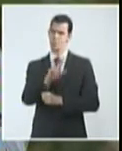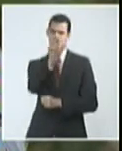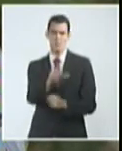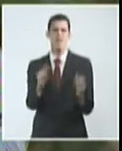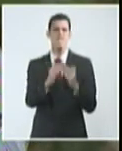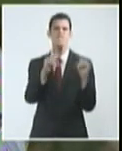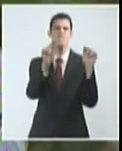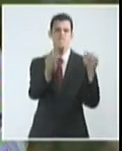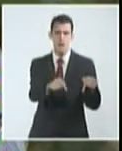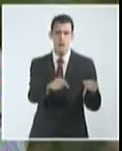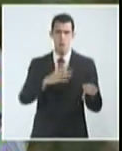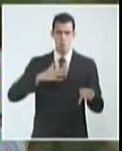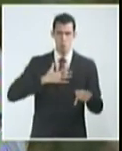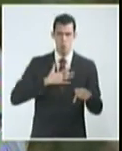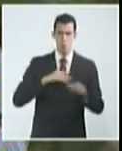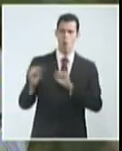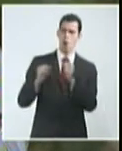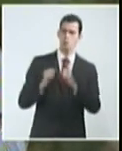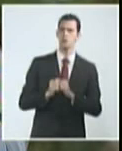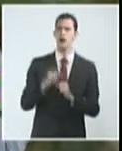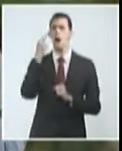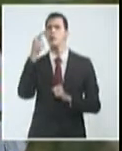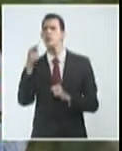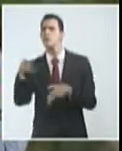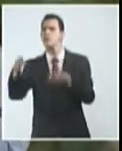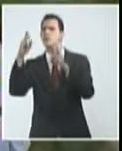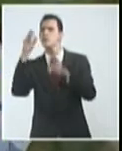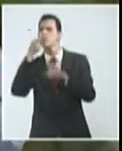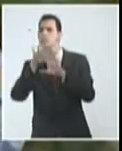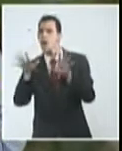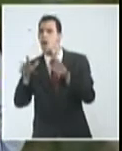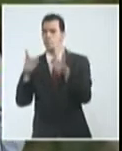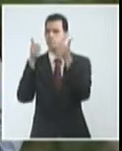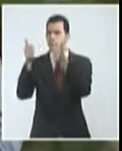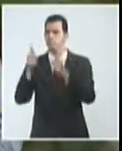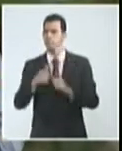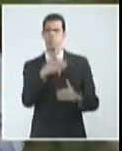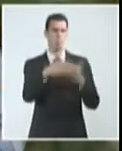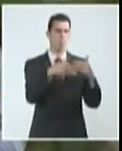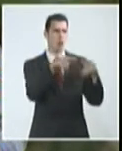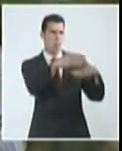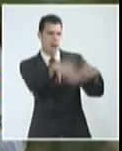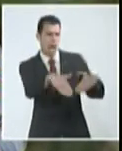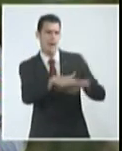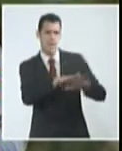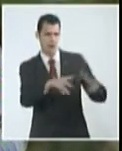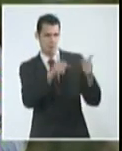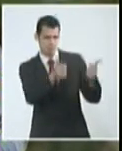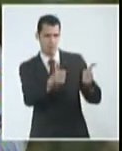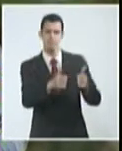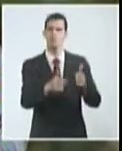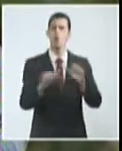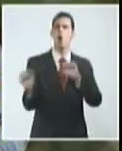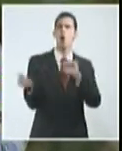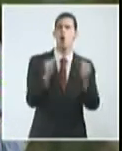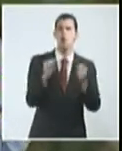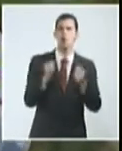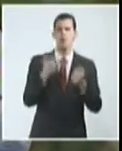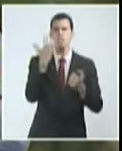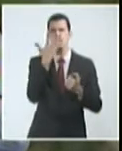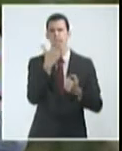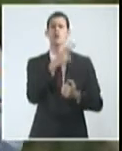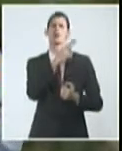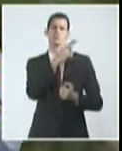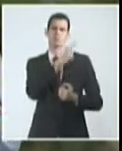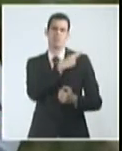creo que es afianzar experiencias que ya están dentro de la revolución, es